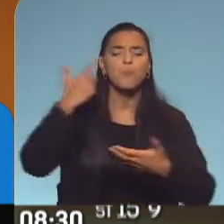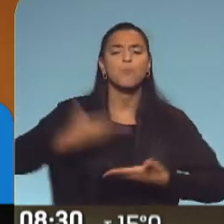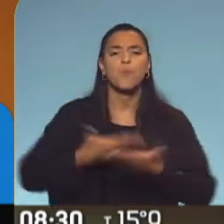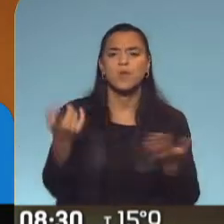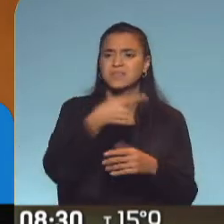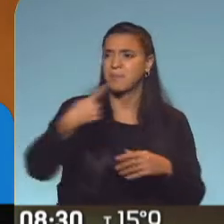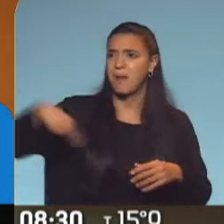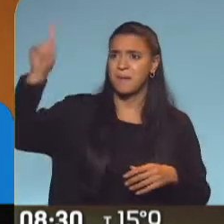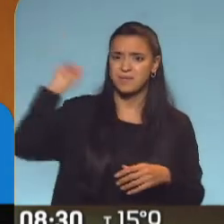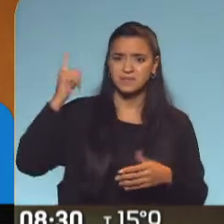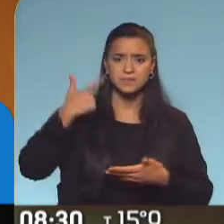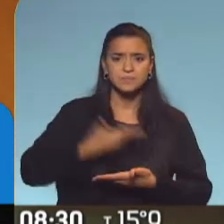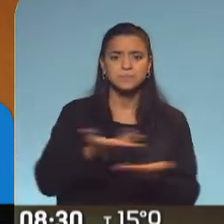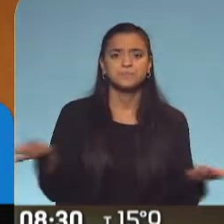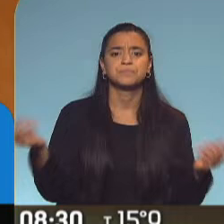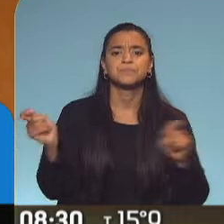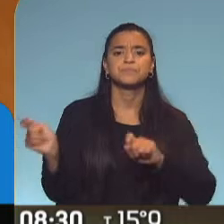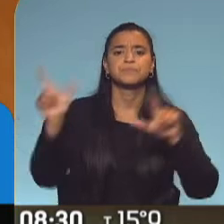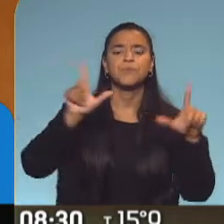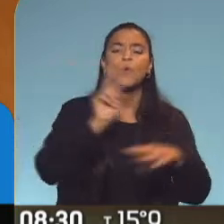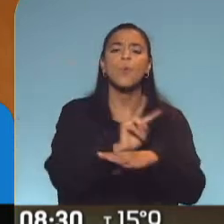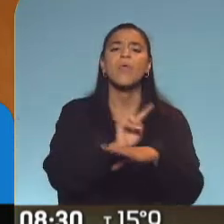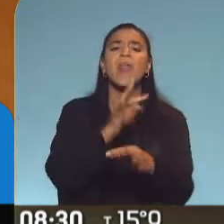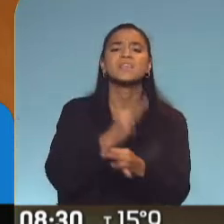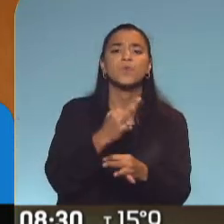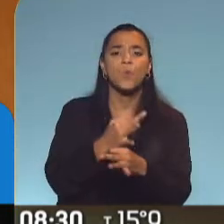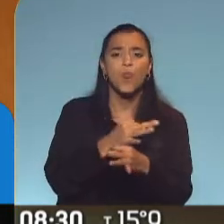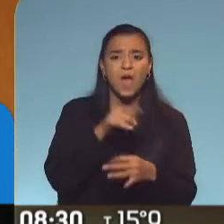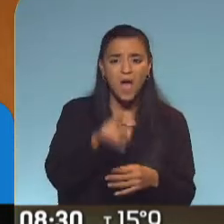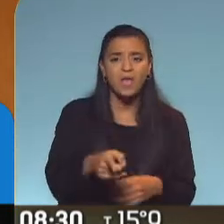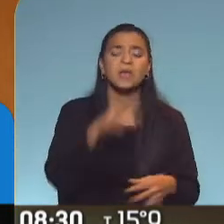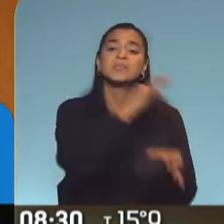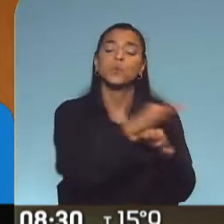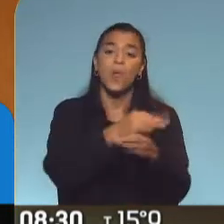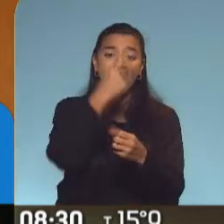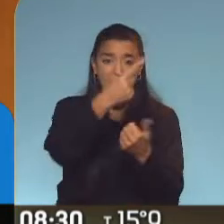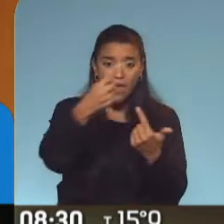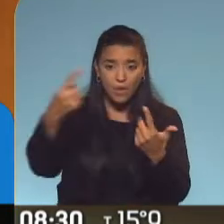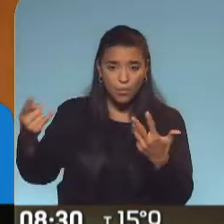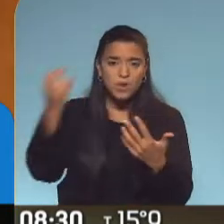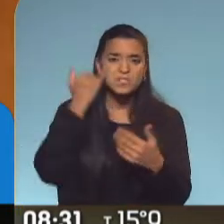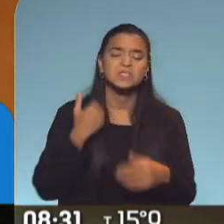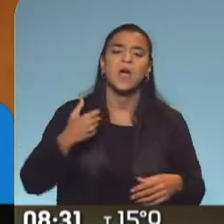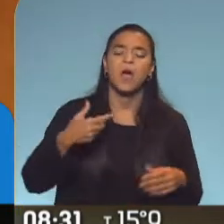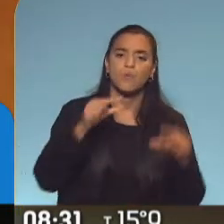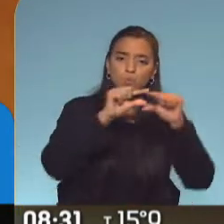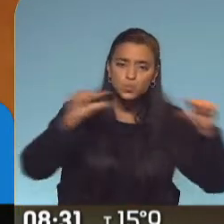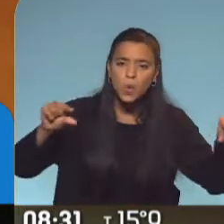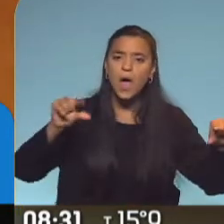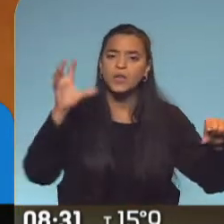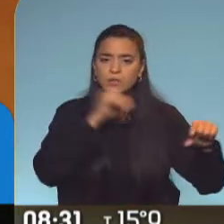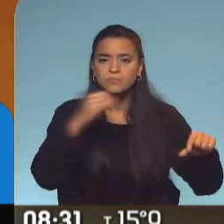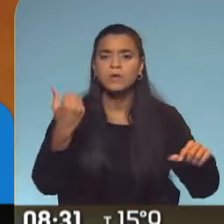la semana pasada, una plataforma que se llama Cuidar Escuelas, ¿no? Y ahí cada escuela, ¿no? Que ya tiene su usuario, carga